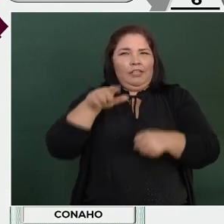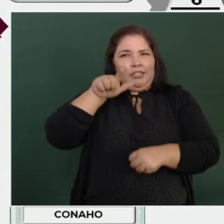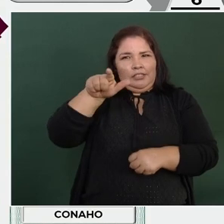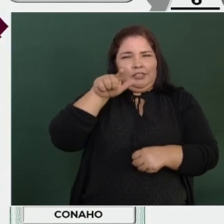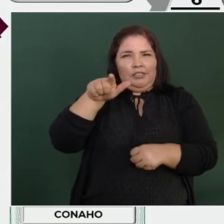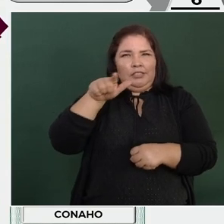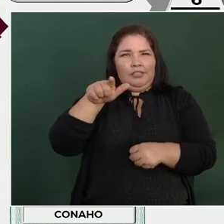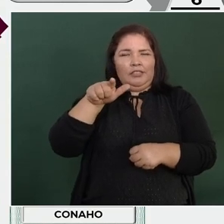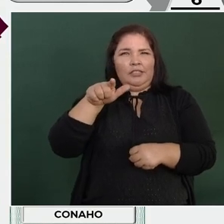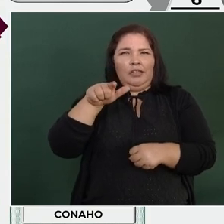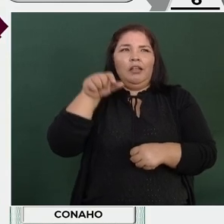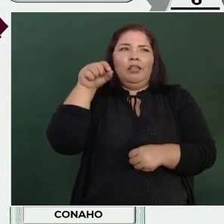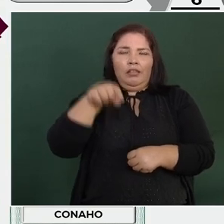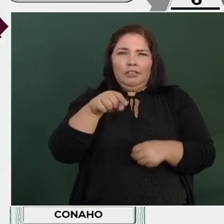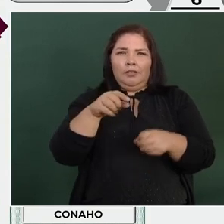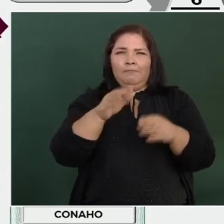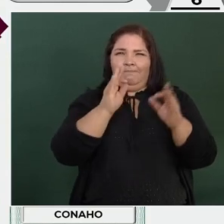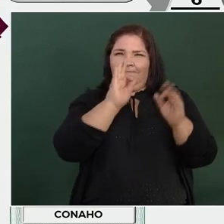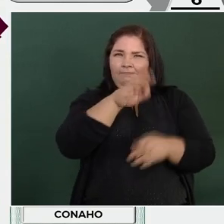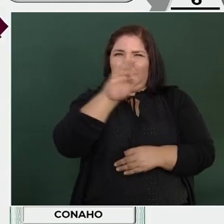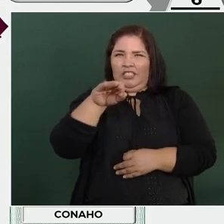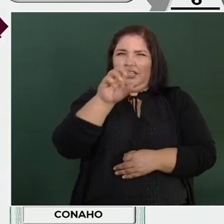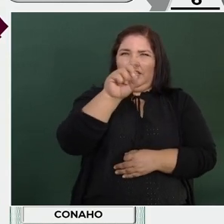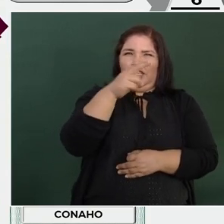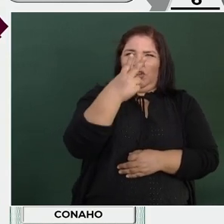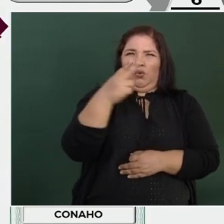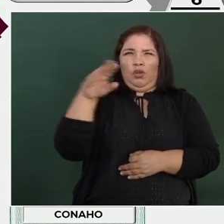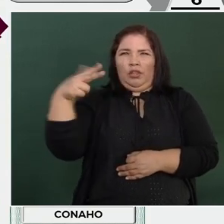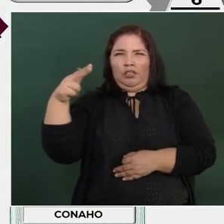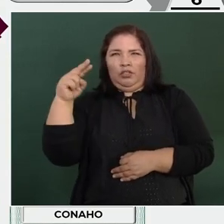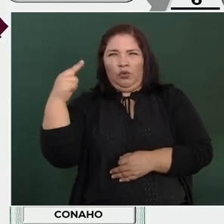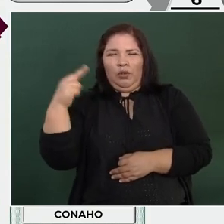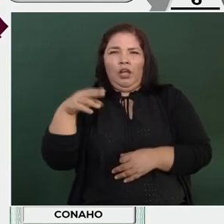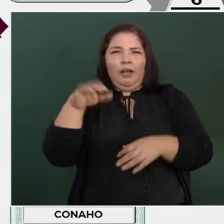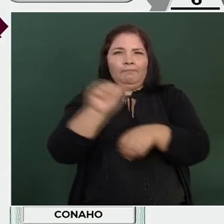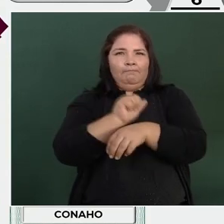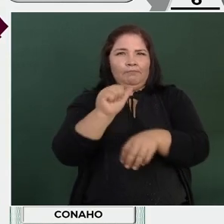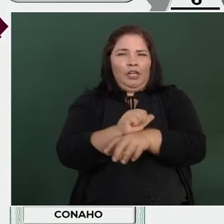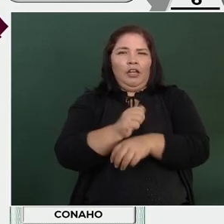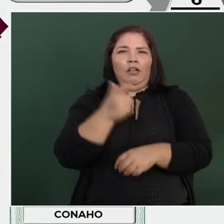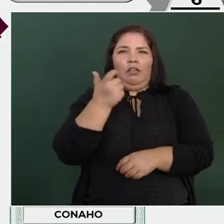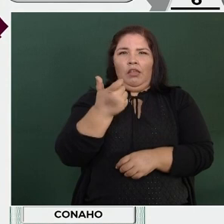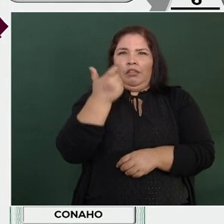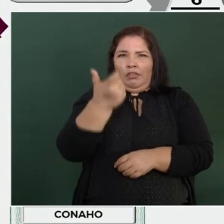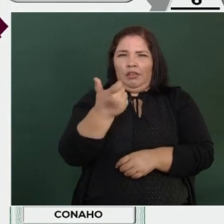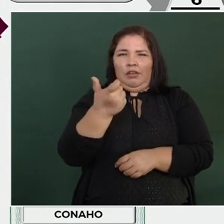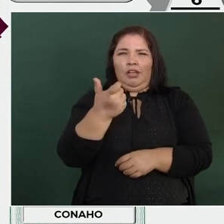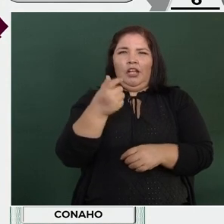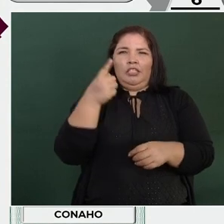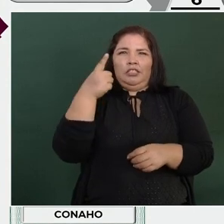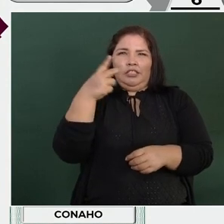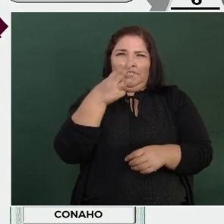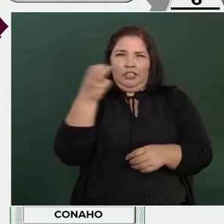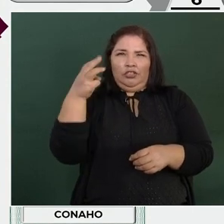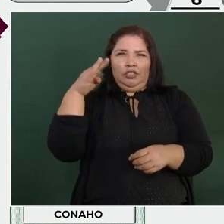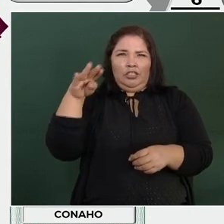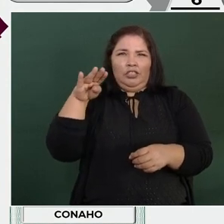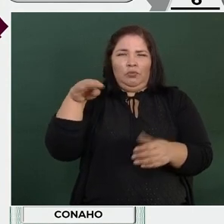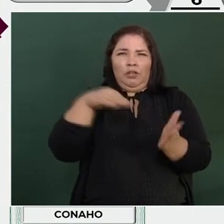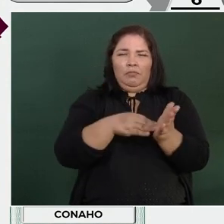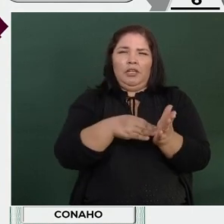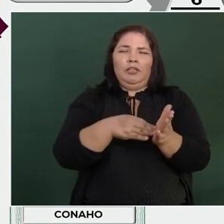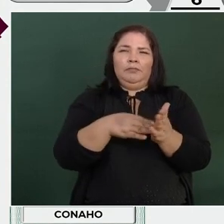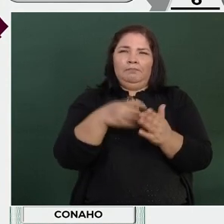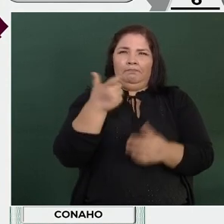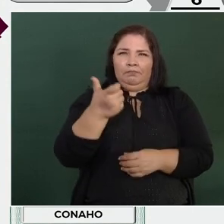17, les estoy hablando también de este periodo. Vehículos terrestres 22, moneda nacional 319,000 pesos. Y desde